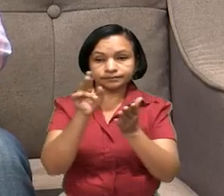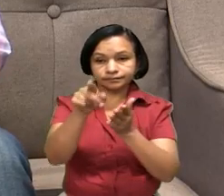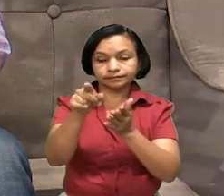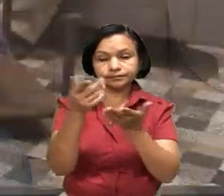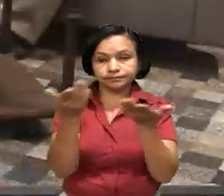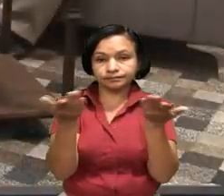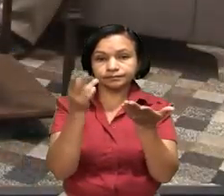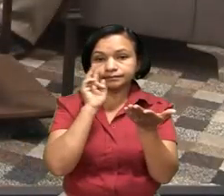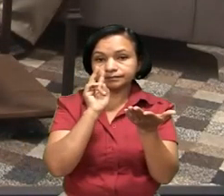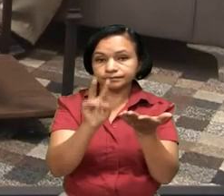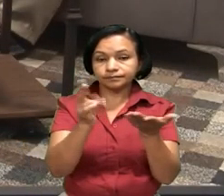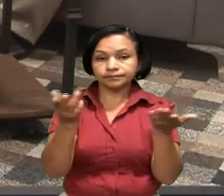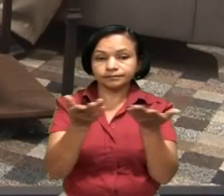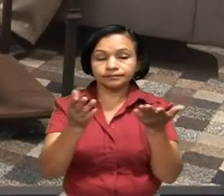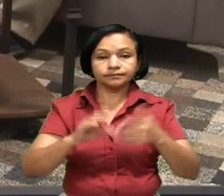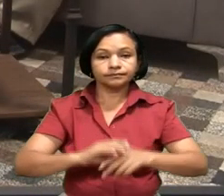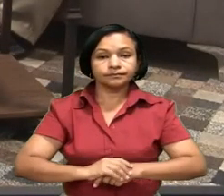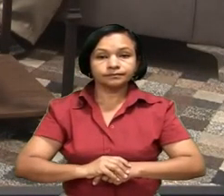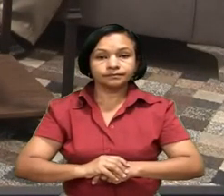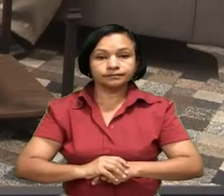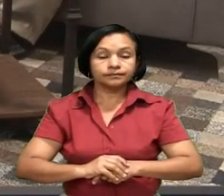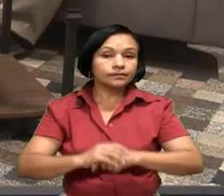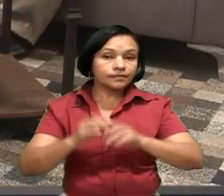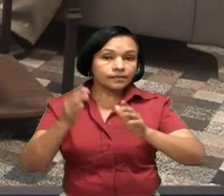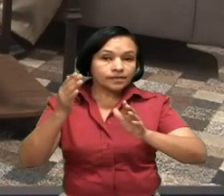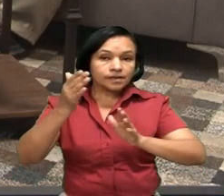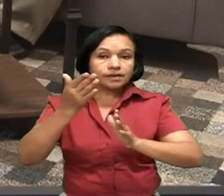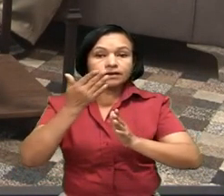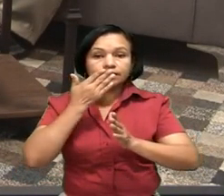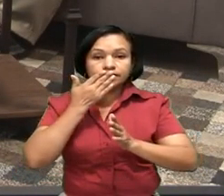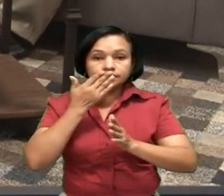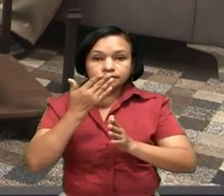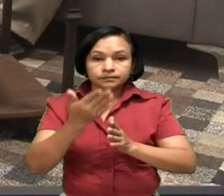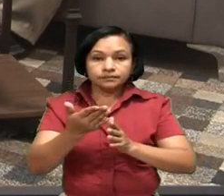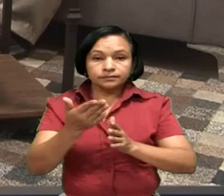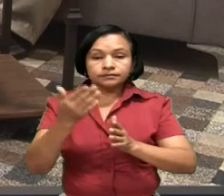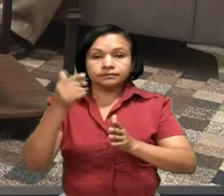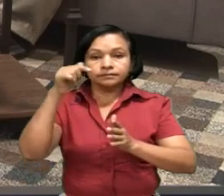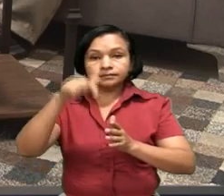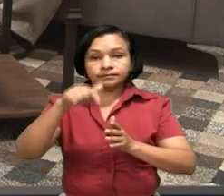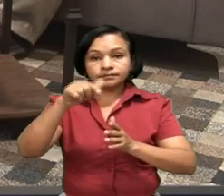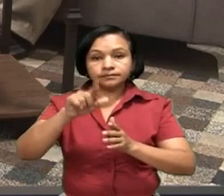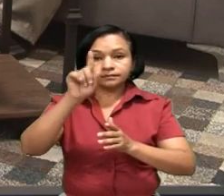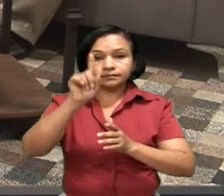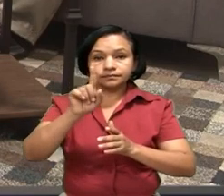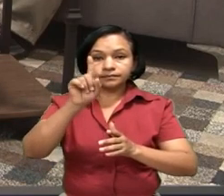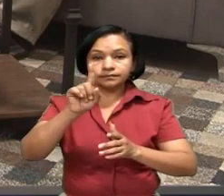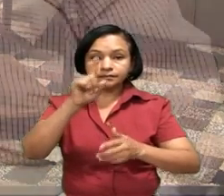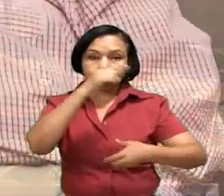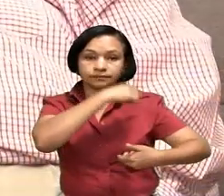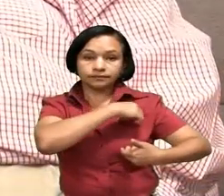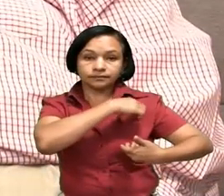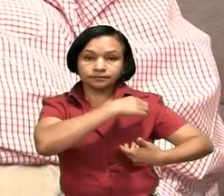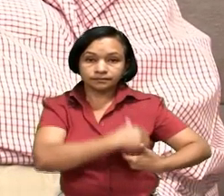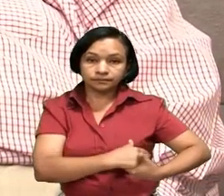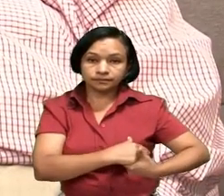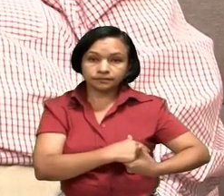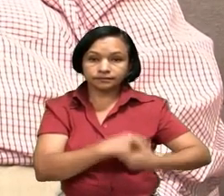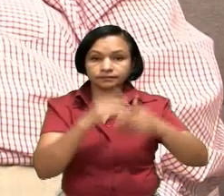bueno lo que los periodistas celebramos este primero de marzo es el día nacional del